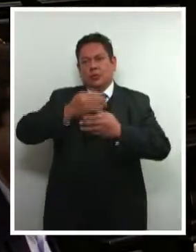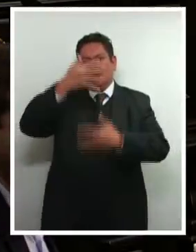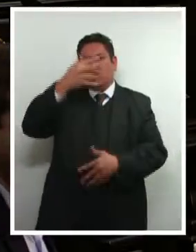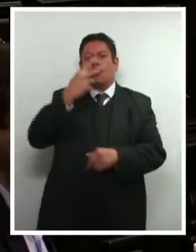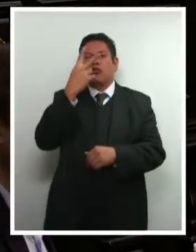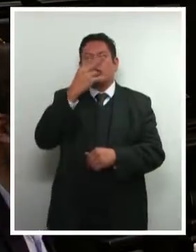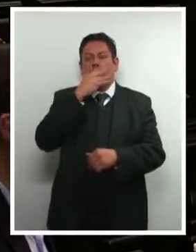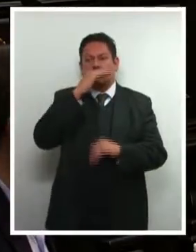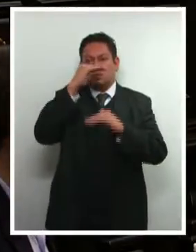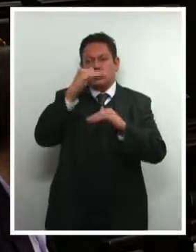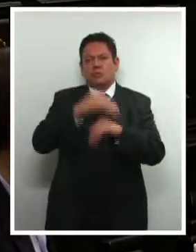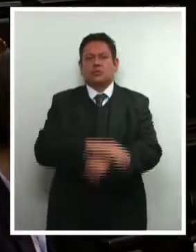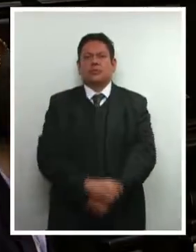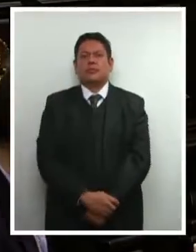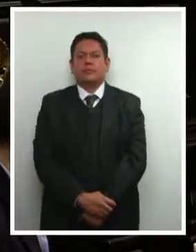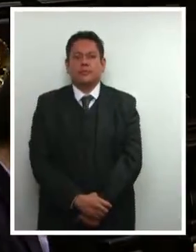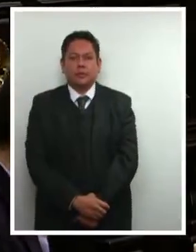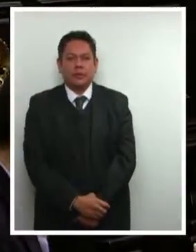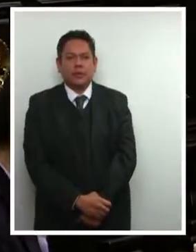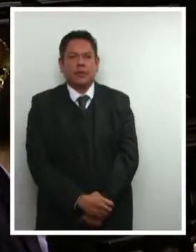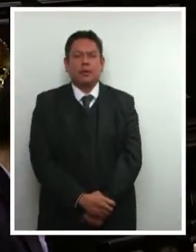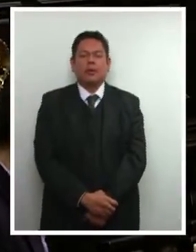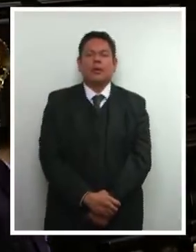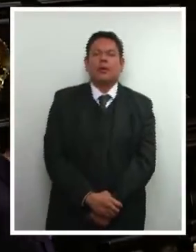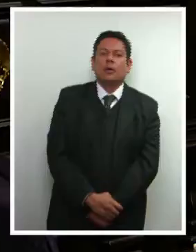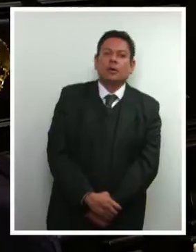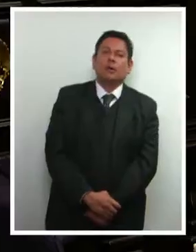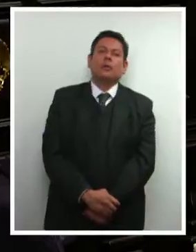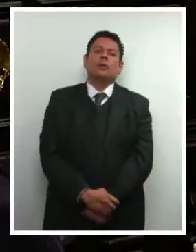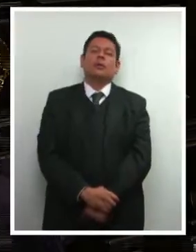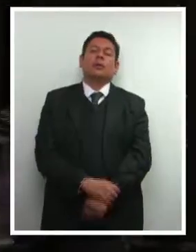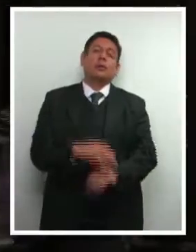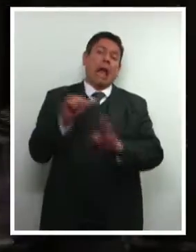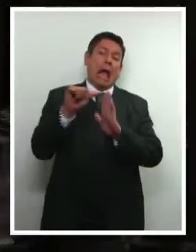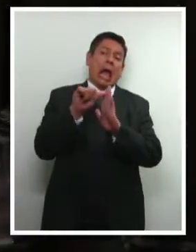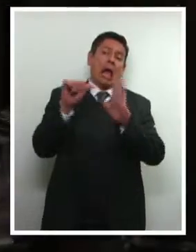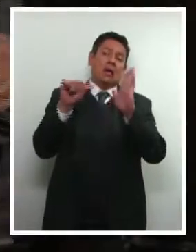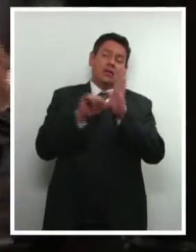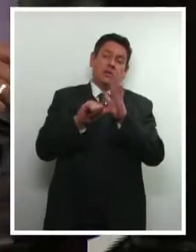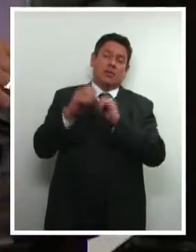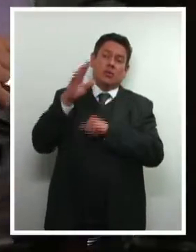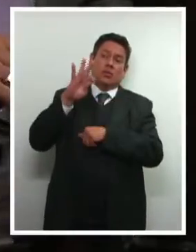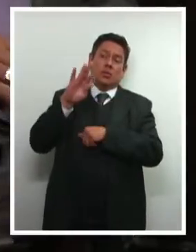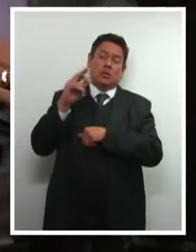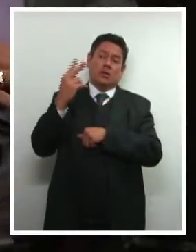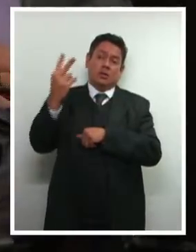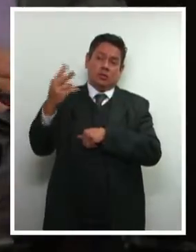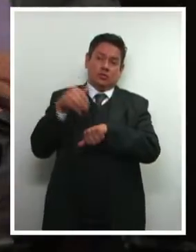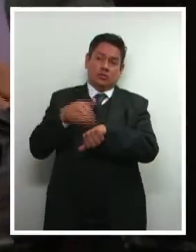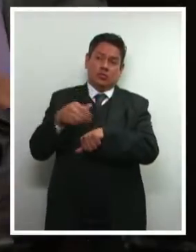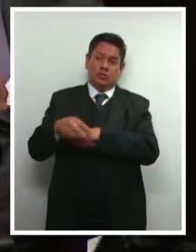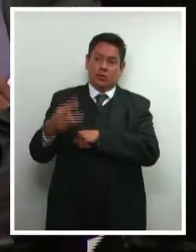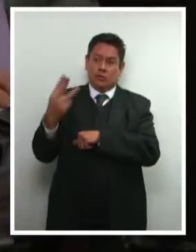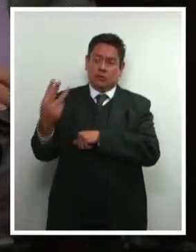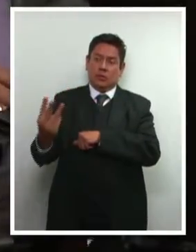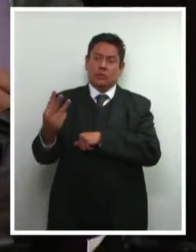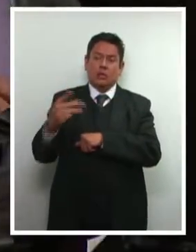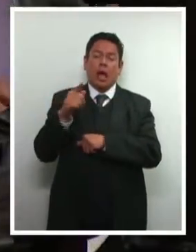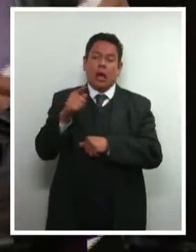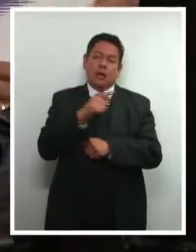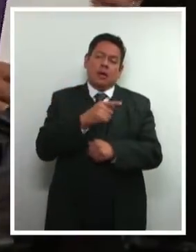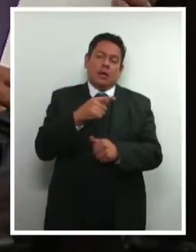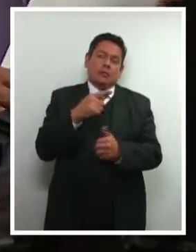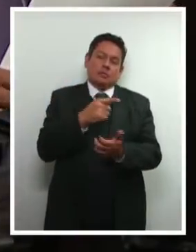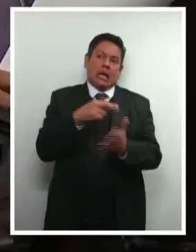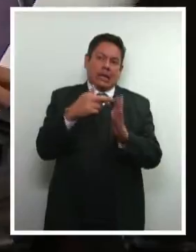minutos. Háganse los avisos a que se refiere el artículo 42, numeral 3 del reglamento para el gobierno